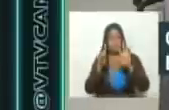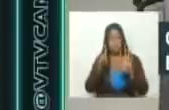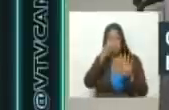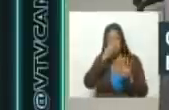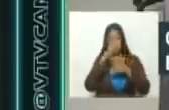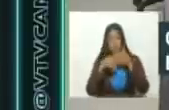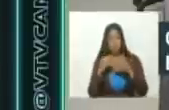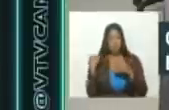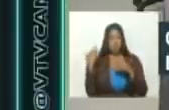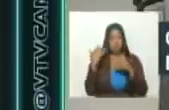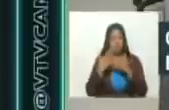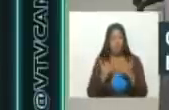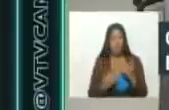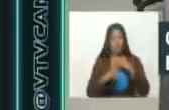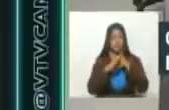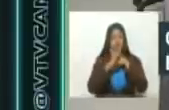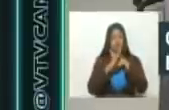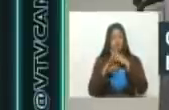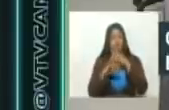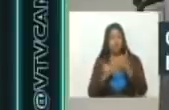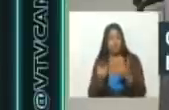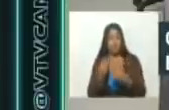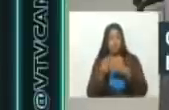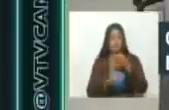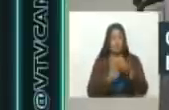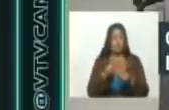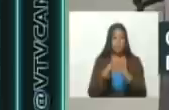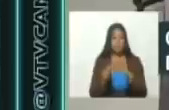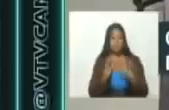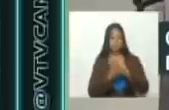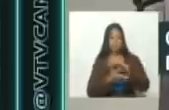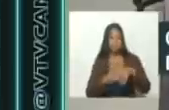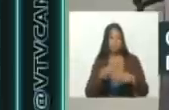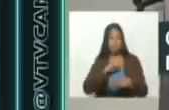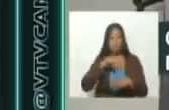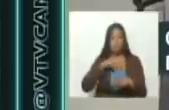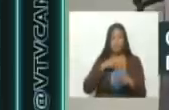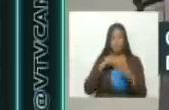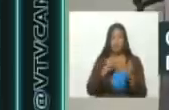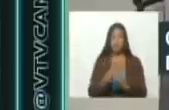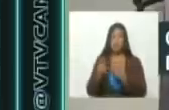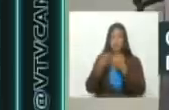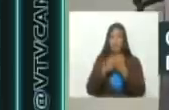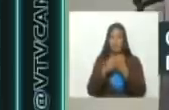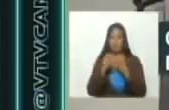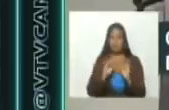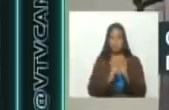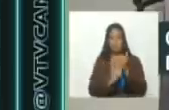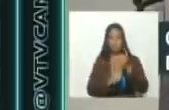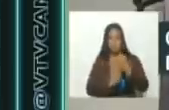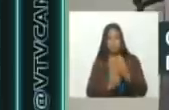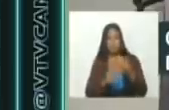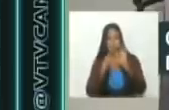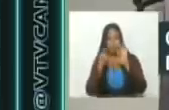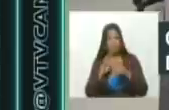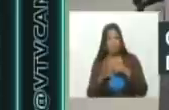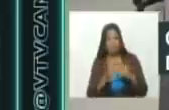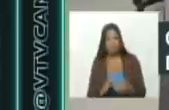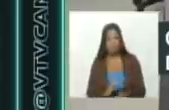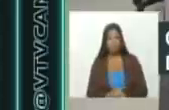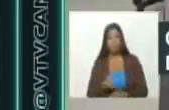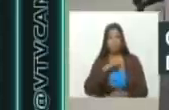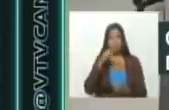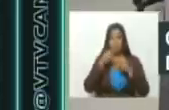de manera consecutiva. El bloqueo hizo estragos en nuestra economía, el estrangulamiento del aparato productivo y